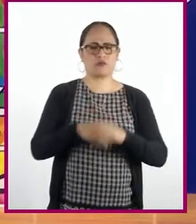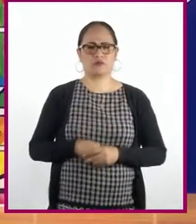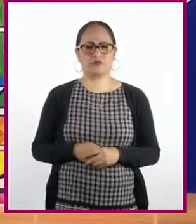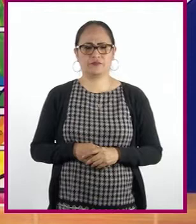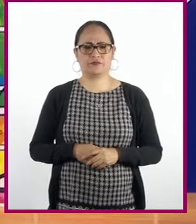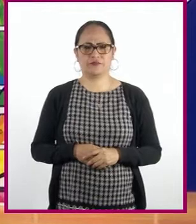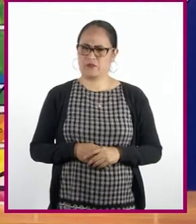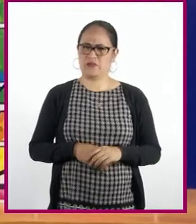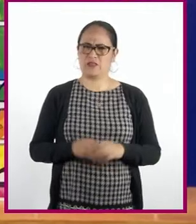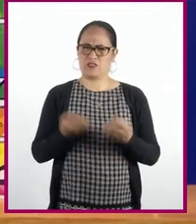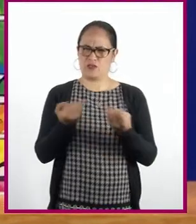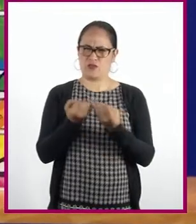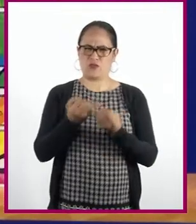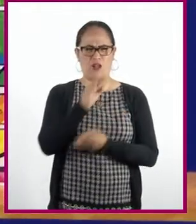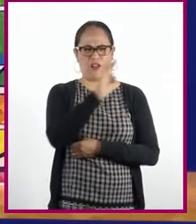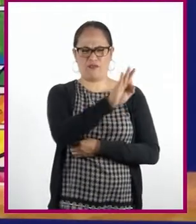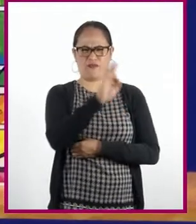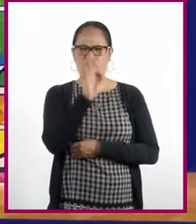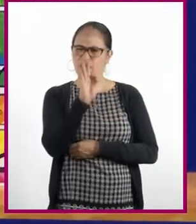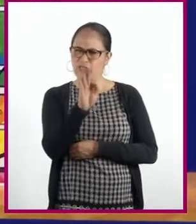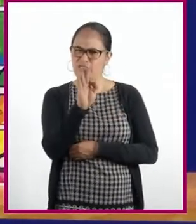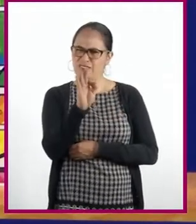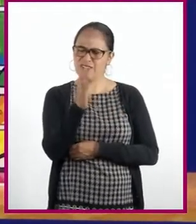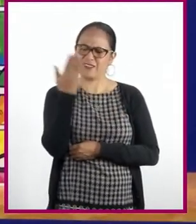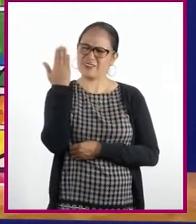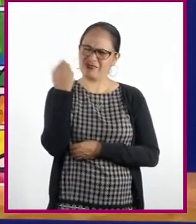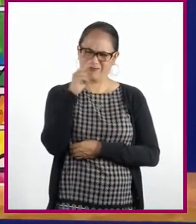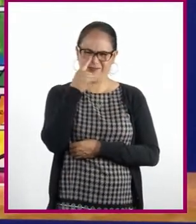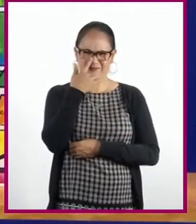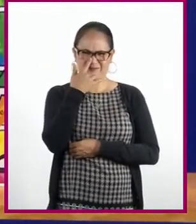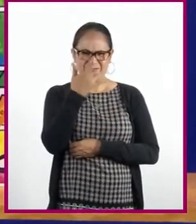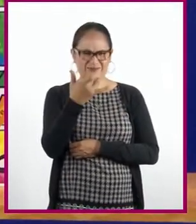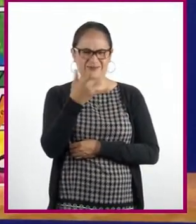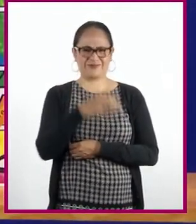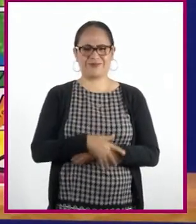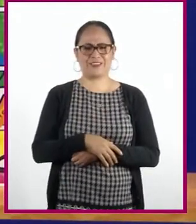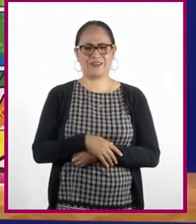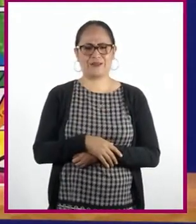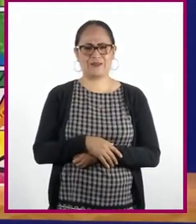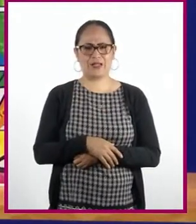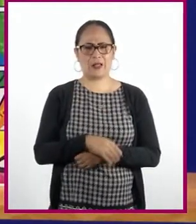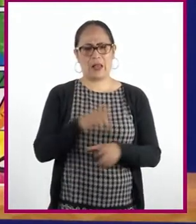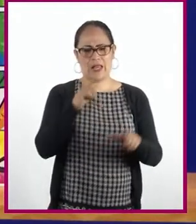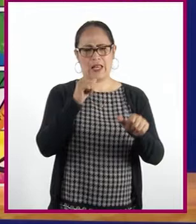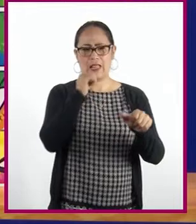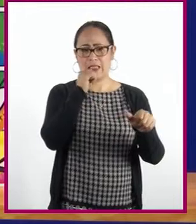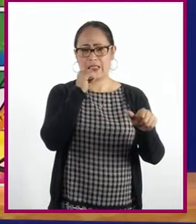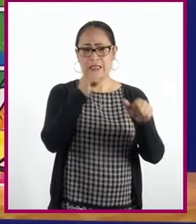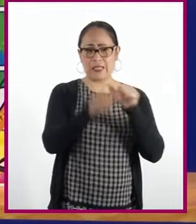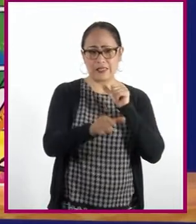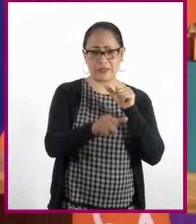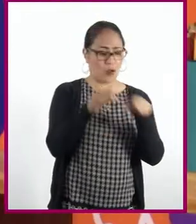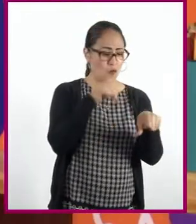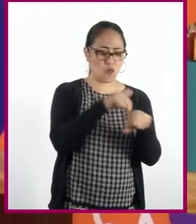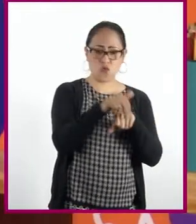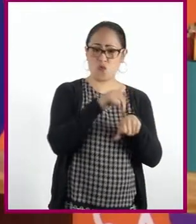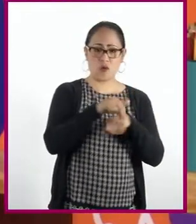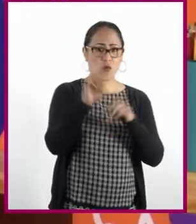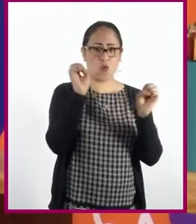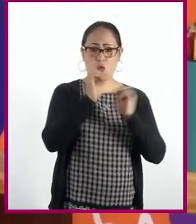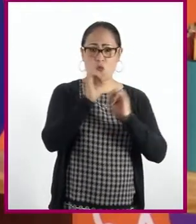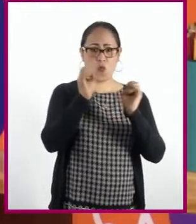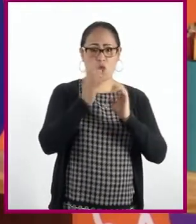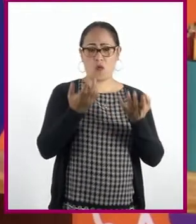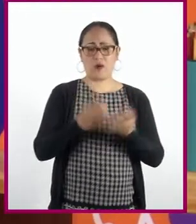es la fecha que, como ya había mencionado, profesora, está escrita con letra, no con número.